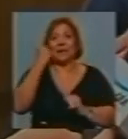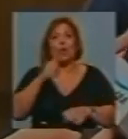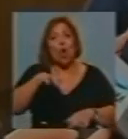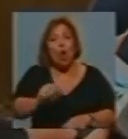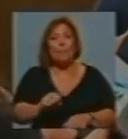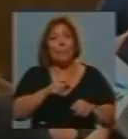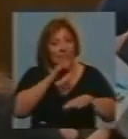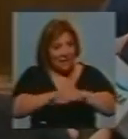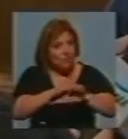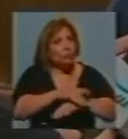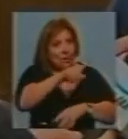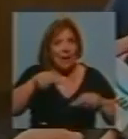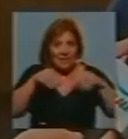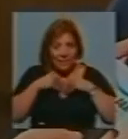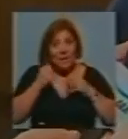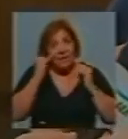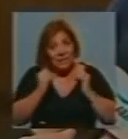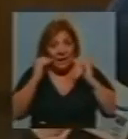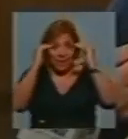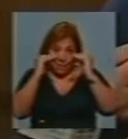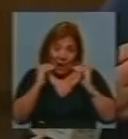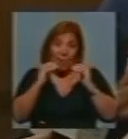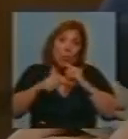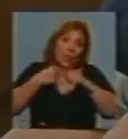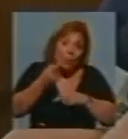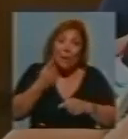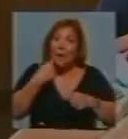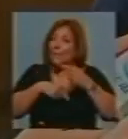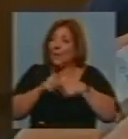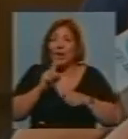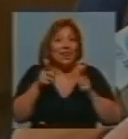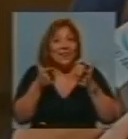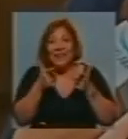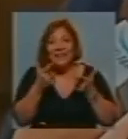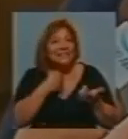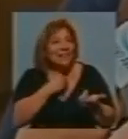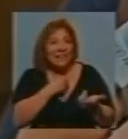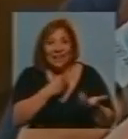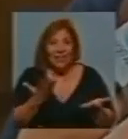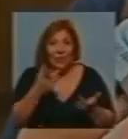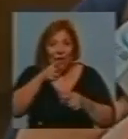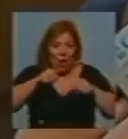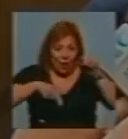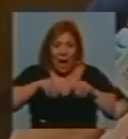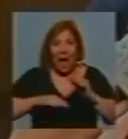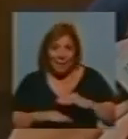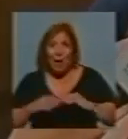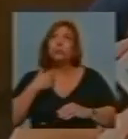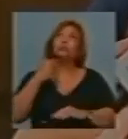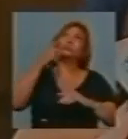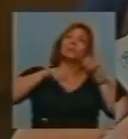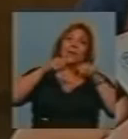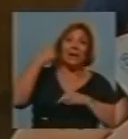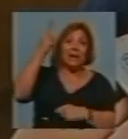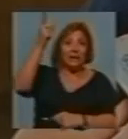gestión. Luego, si queremos, bajamos el nivel de compromisos de gestión. Pero no tiene sentido establecer compromisos de gestión abajo cuando el nivel